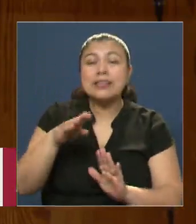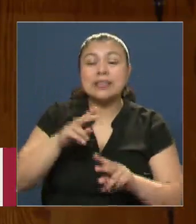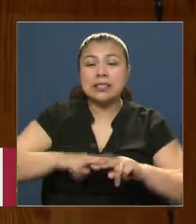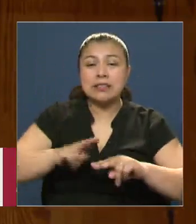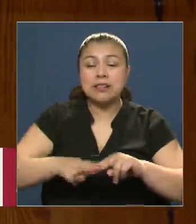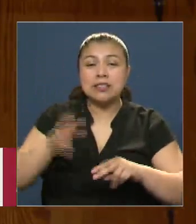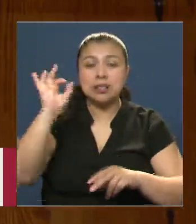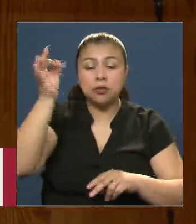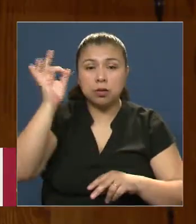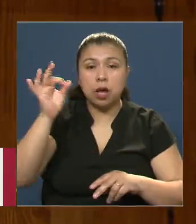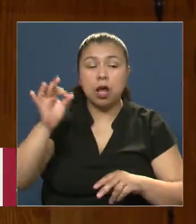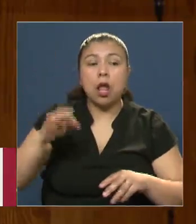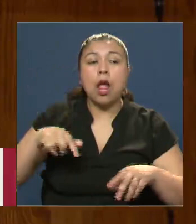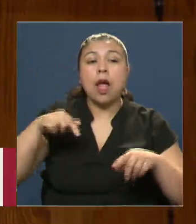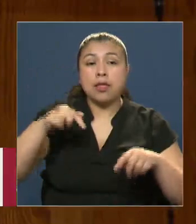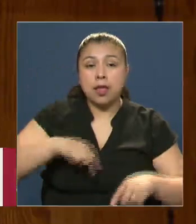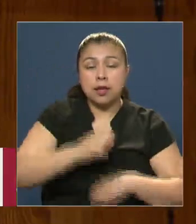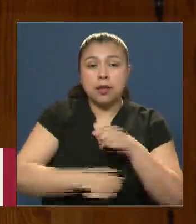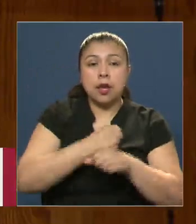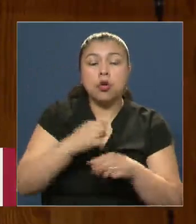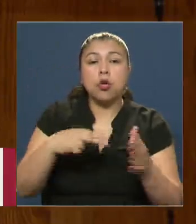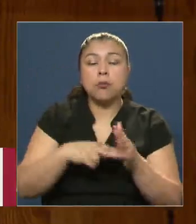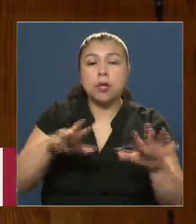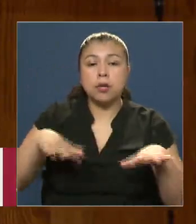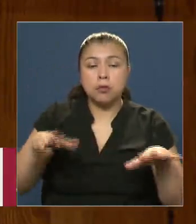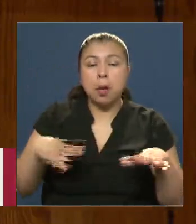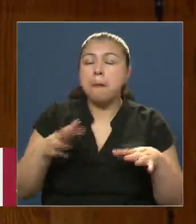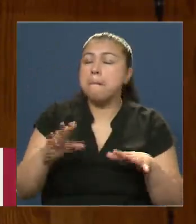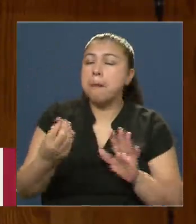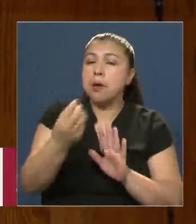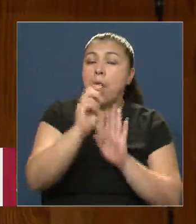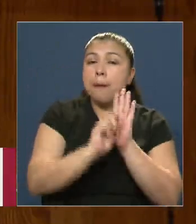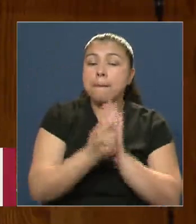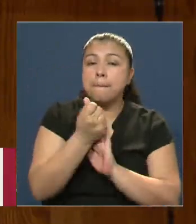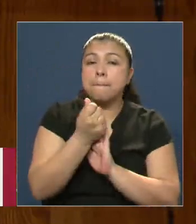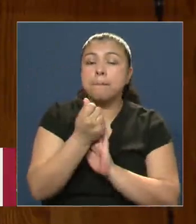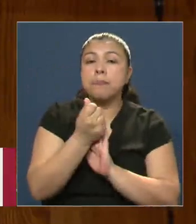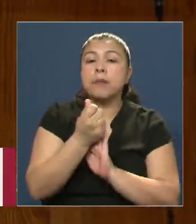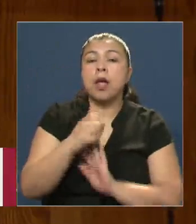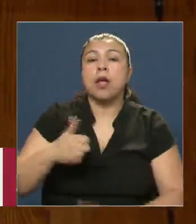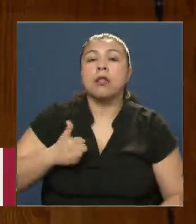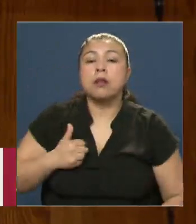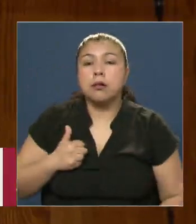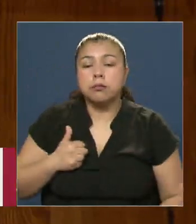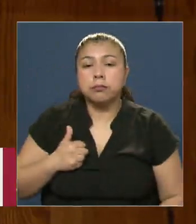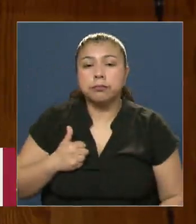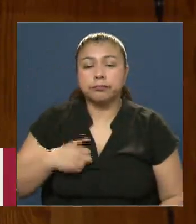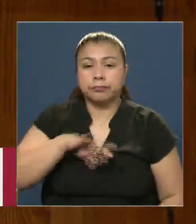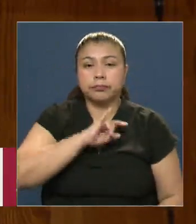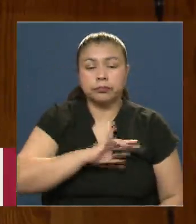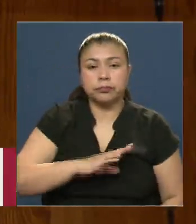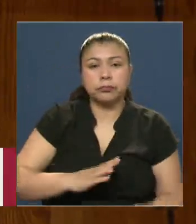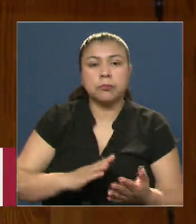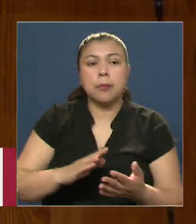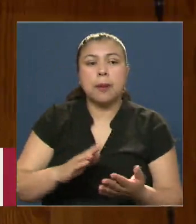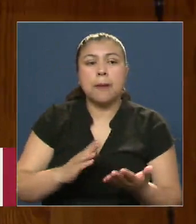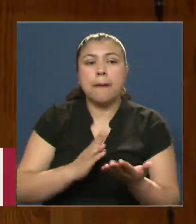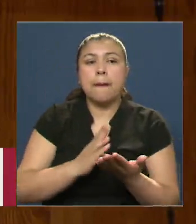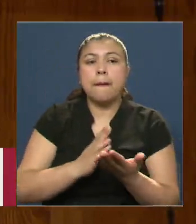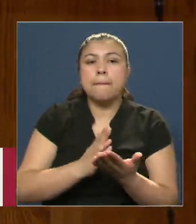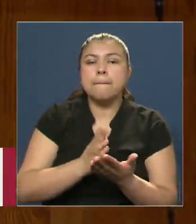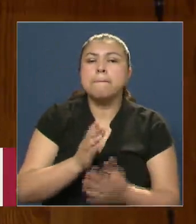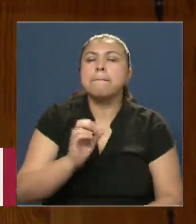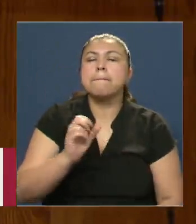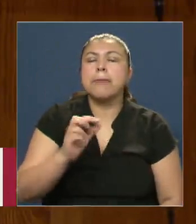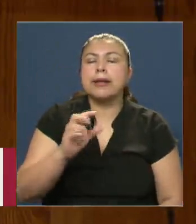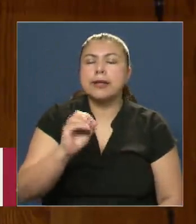demanda esta actividad durante el año 2019 se financiará con cargo al presupuesto de la Policía de Investigaciones de Chile, partida 05,